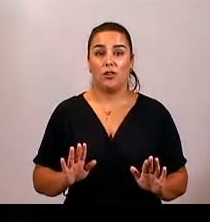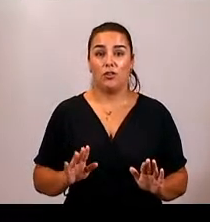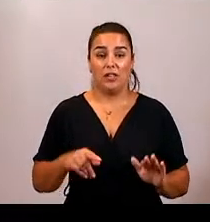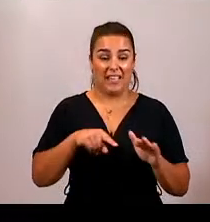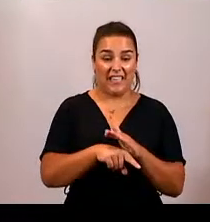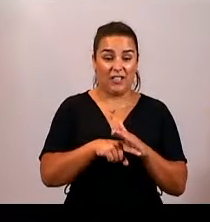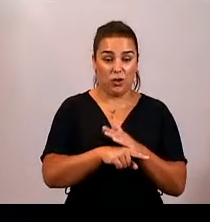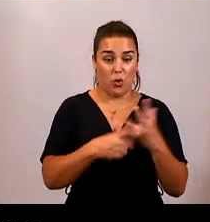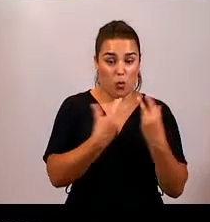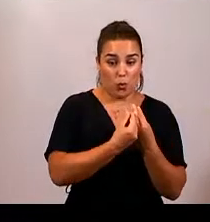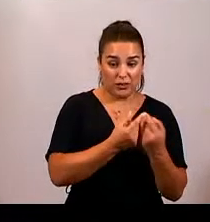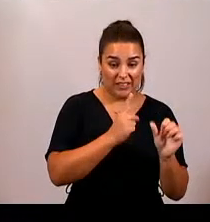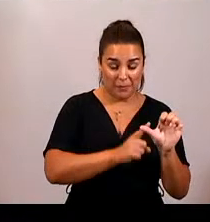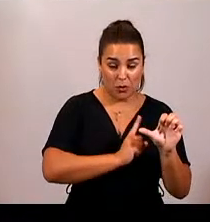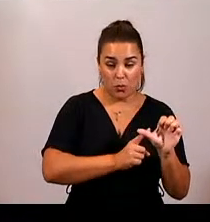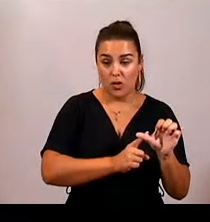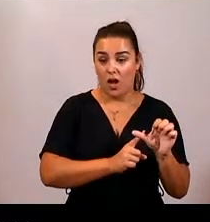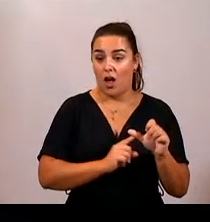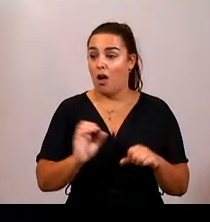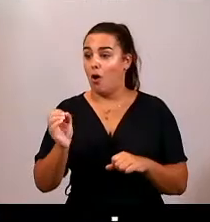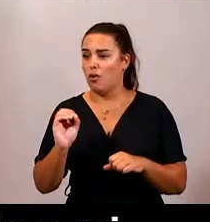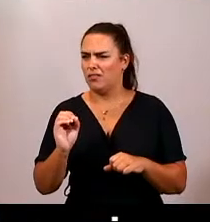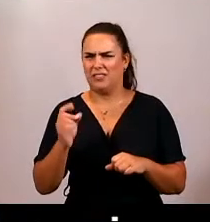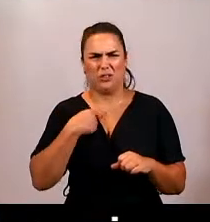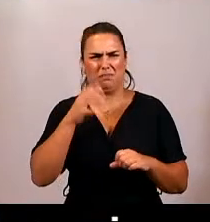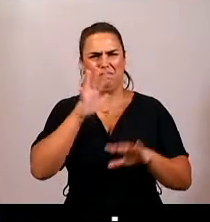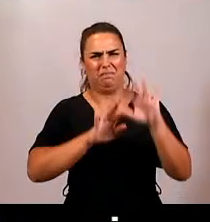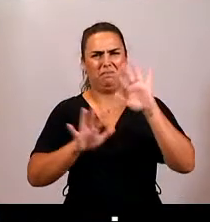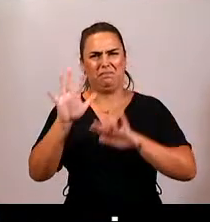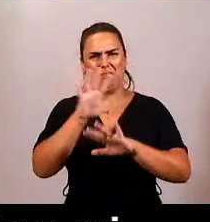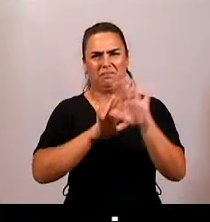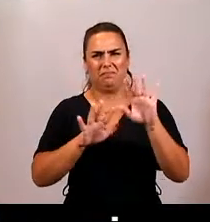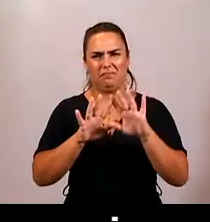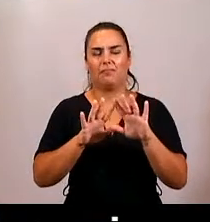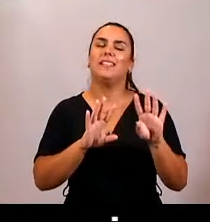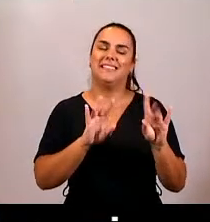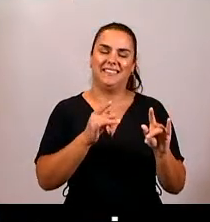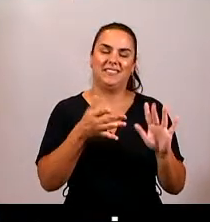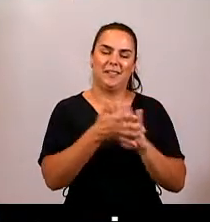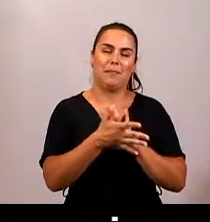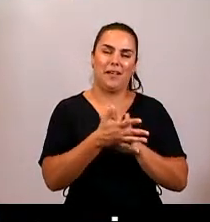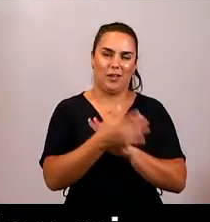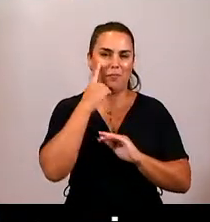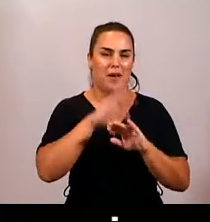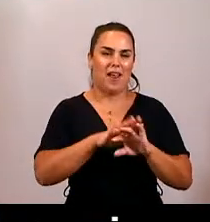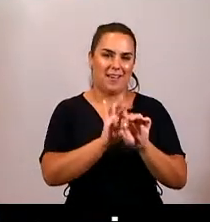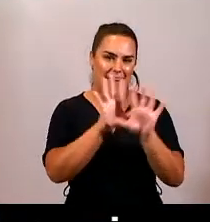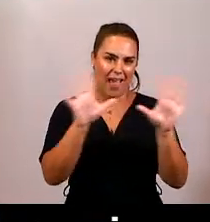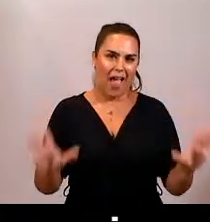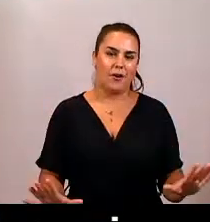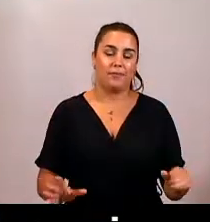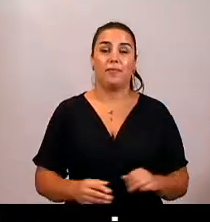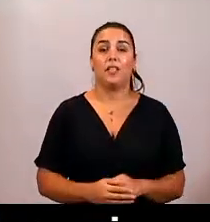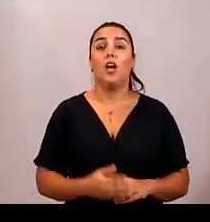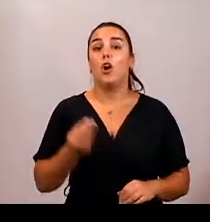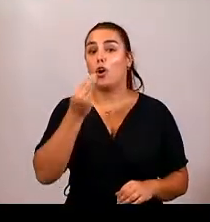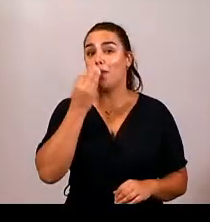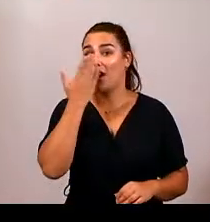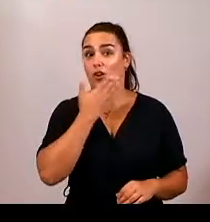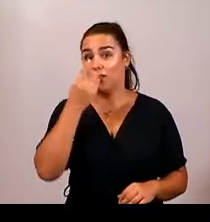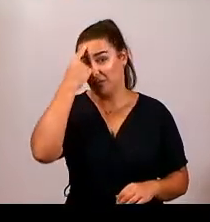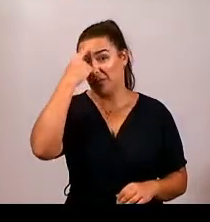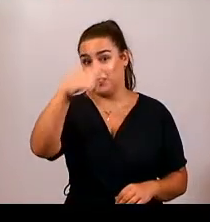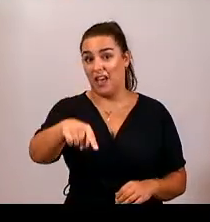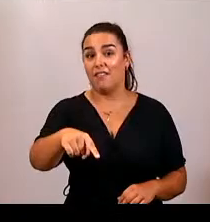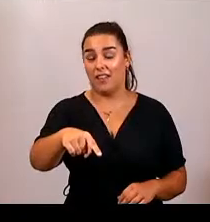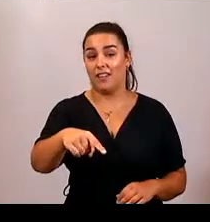la Junta ni por que no sean... Es que ahí no sé si es que... Mire, le comento yo, le aclaro. Pues los comedores, saben ustedes que hay algunos